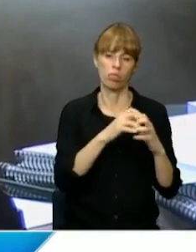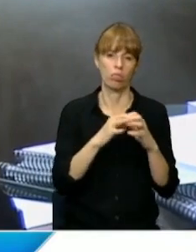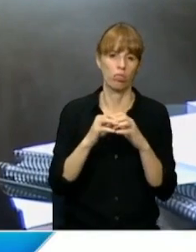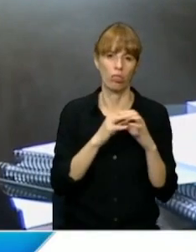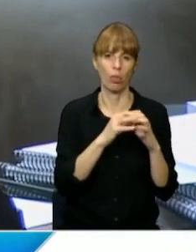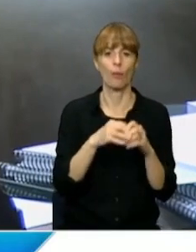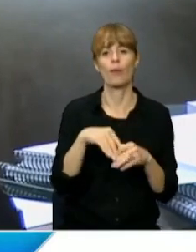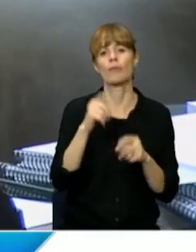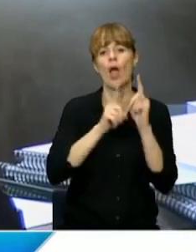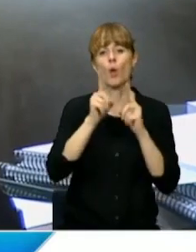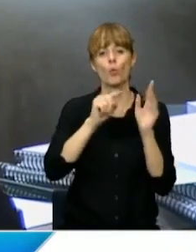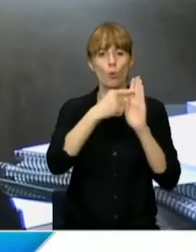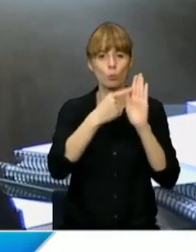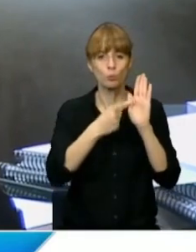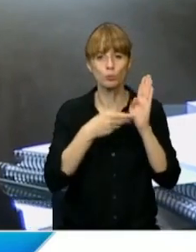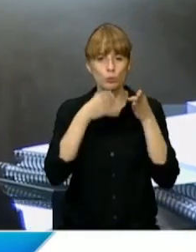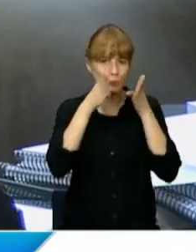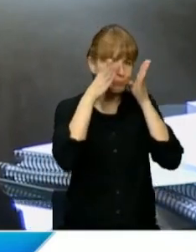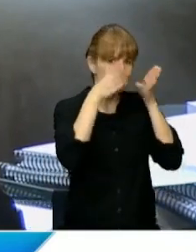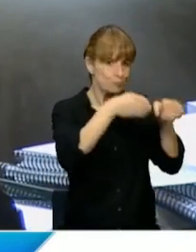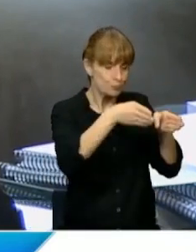quería referir específicamente. Ya